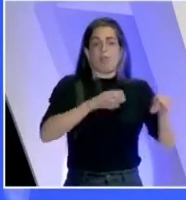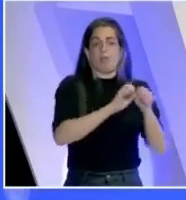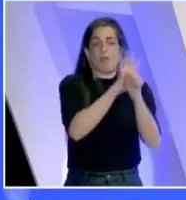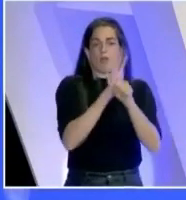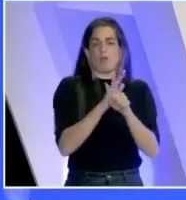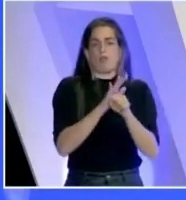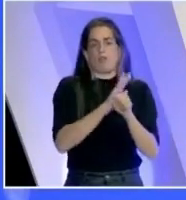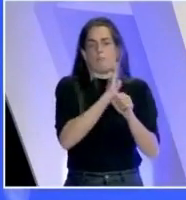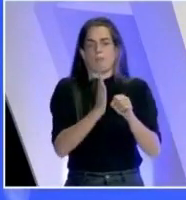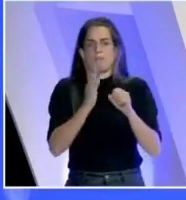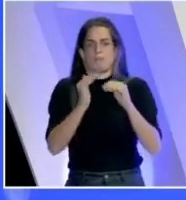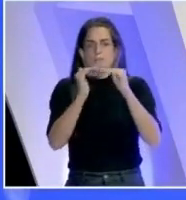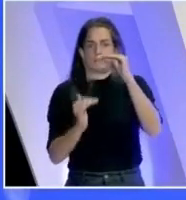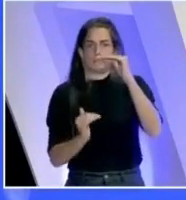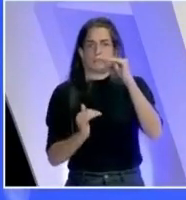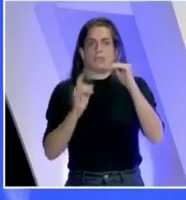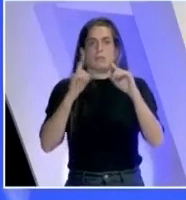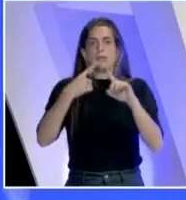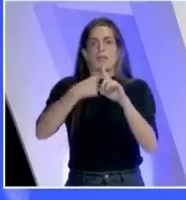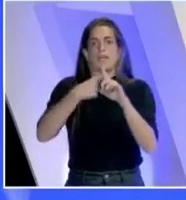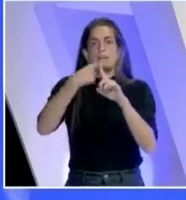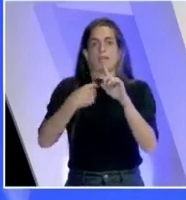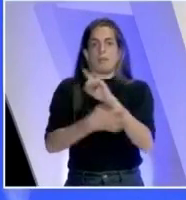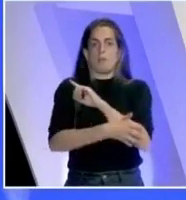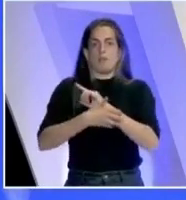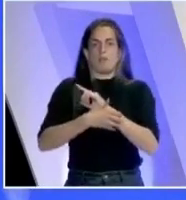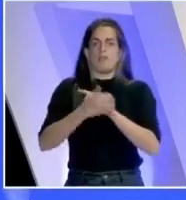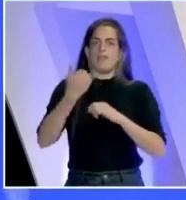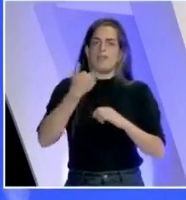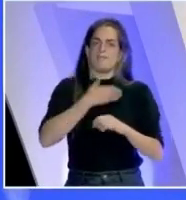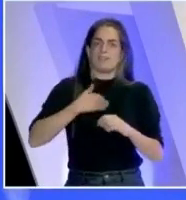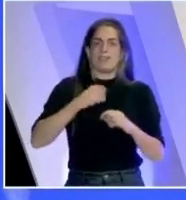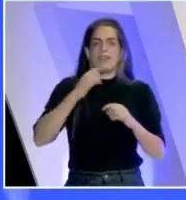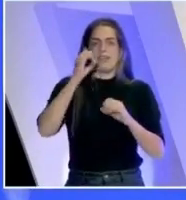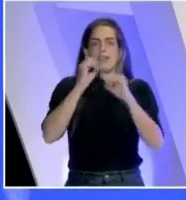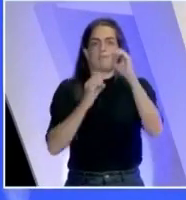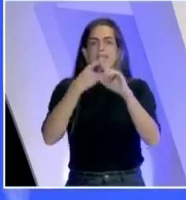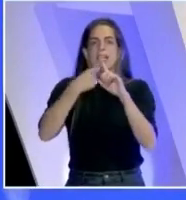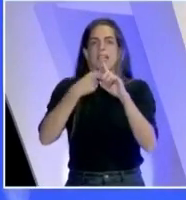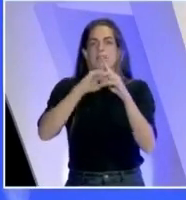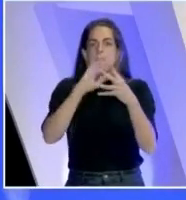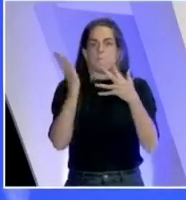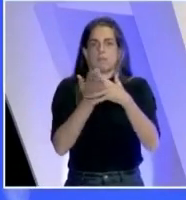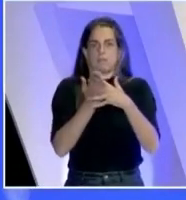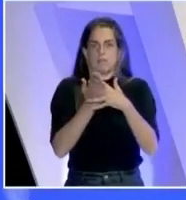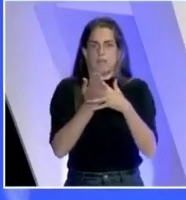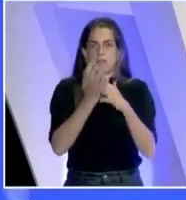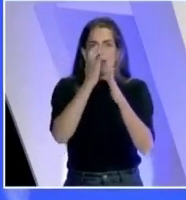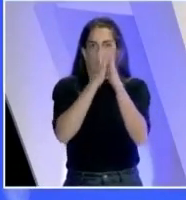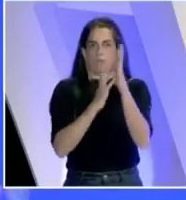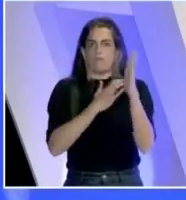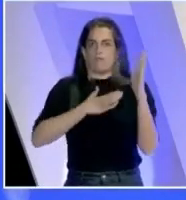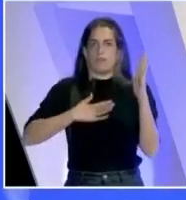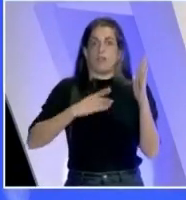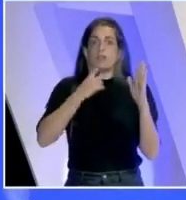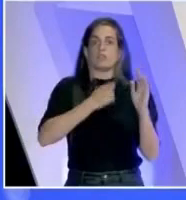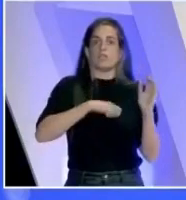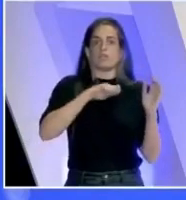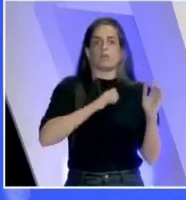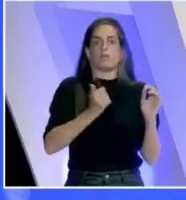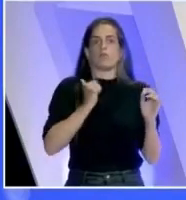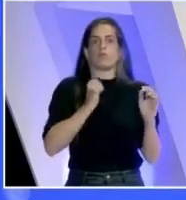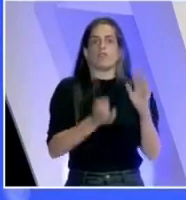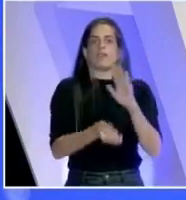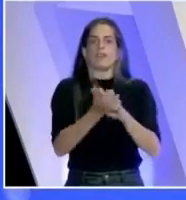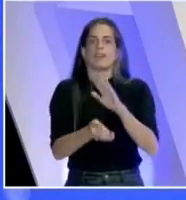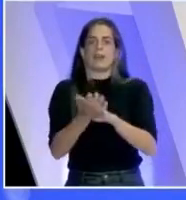reducir los niveles de pobreza a la mitad. Este es el proyecto para nuestro país. Una España que tiene que crear muchas más oportunidades, sobre